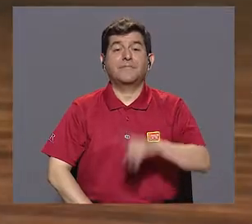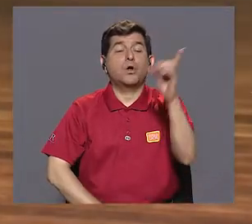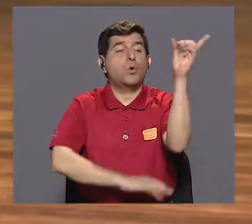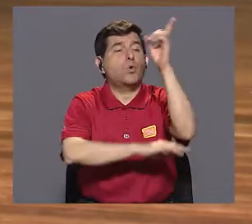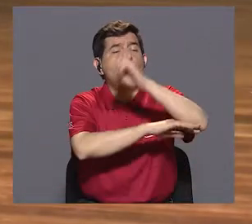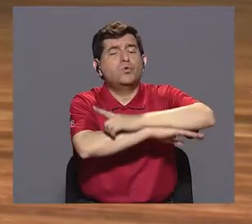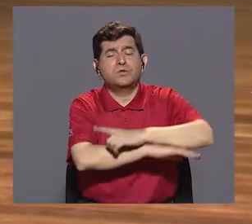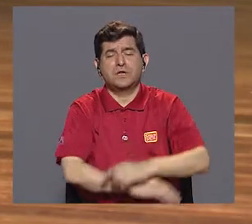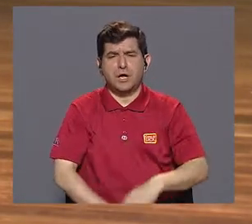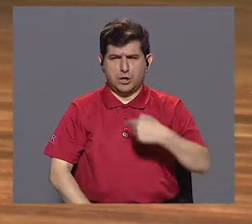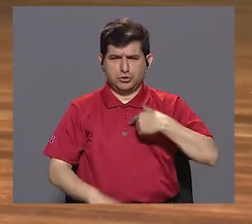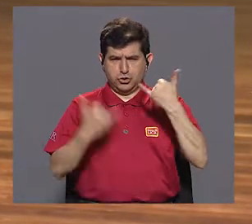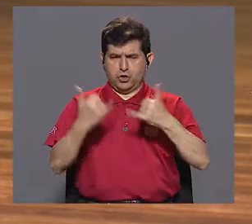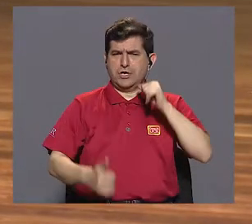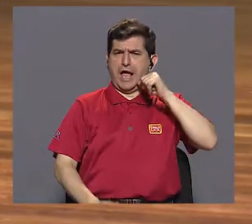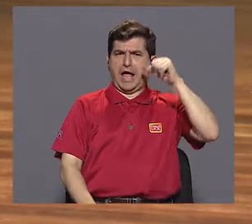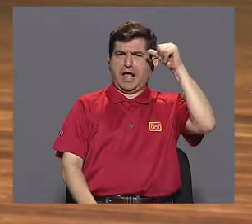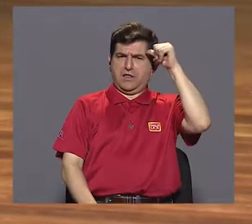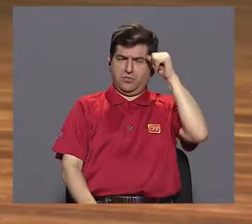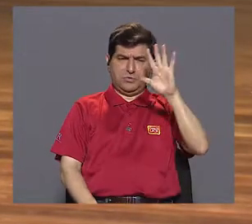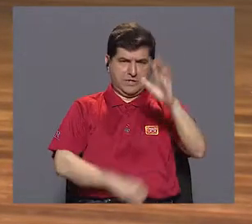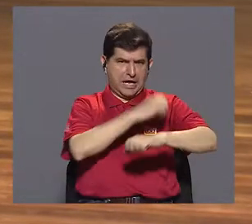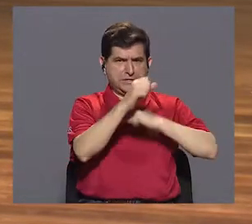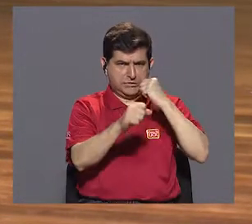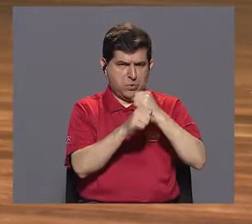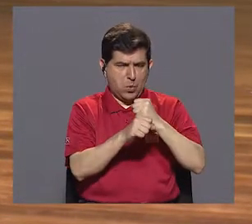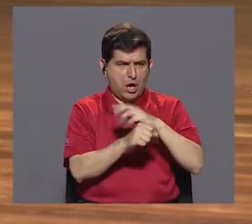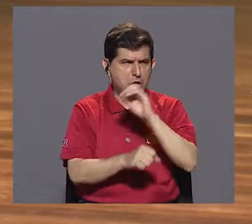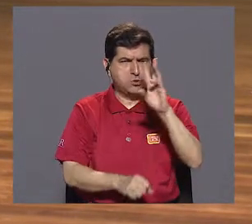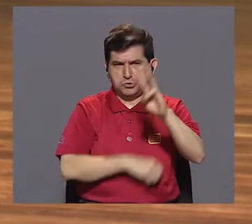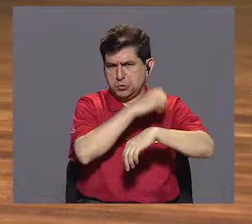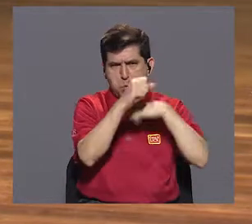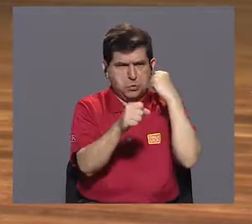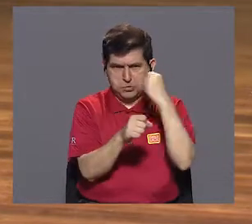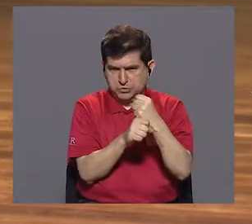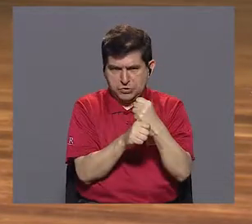Ya muy grande, hace 5 años o 6,